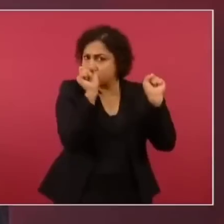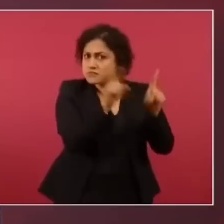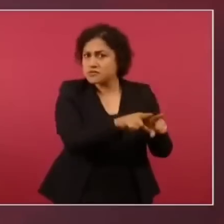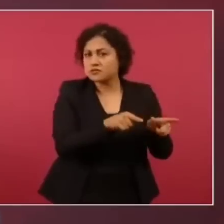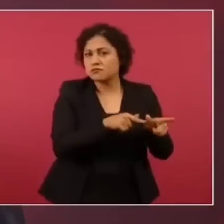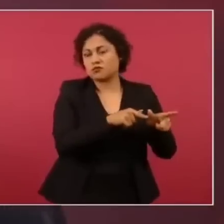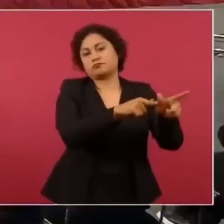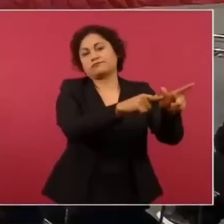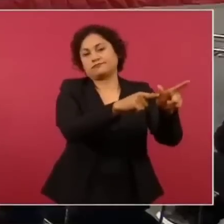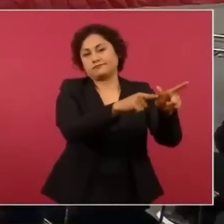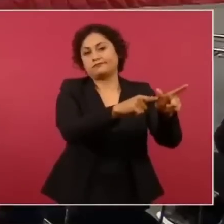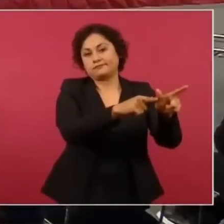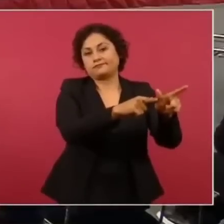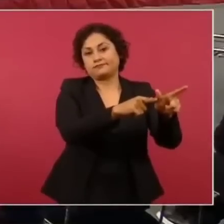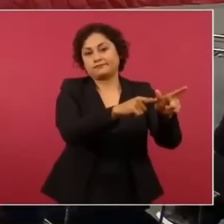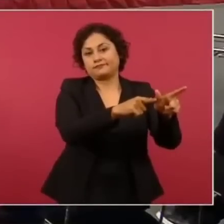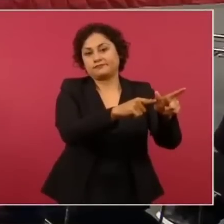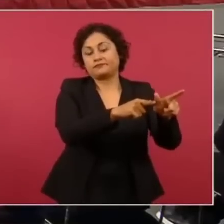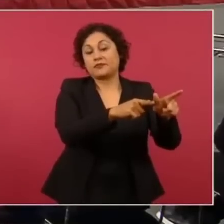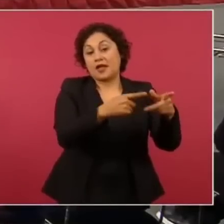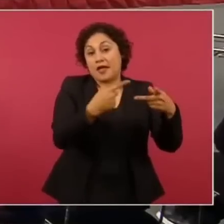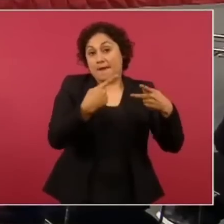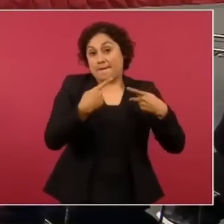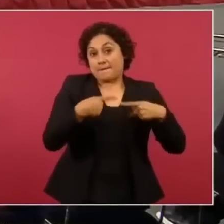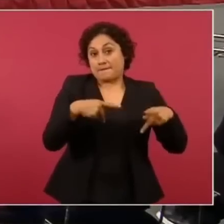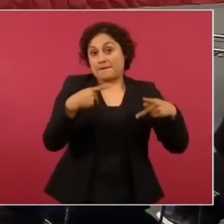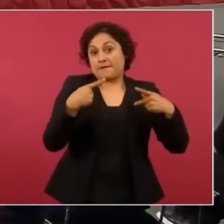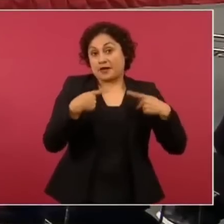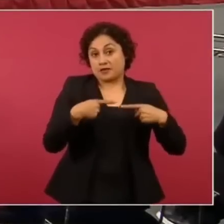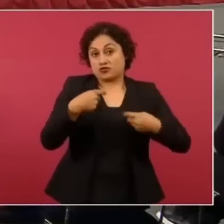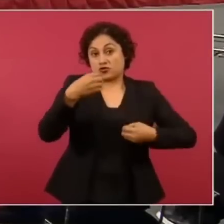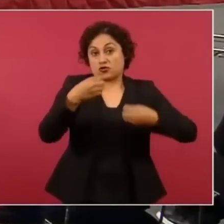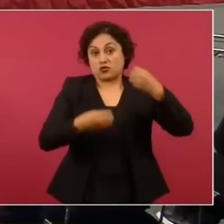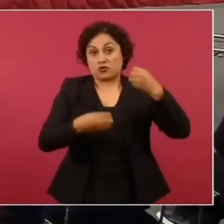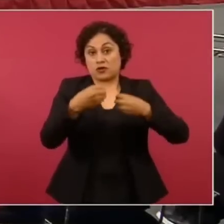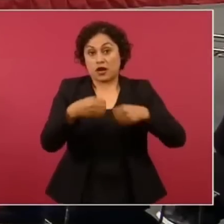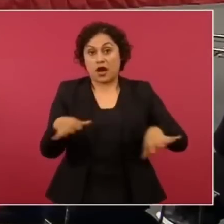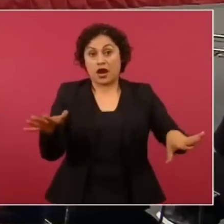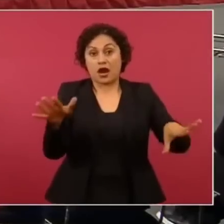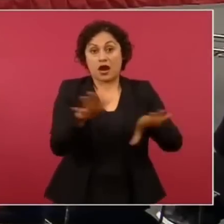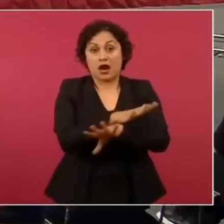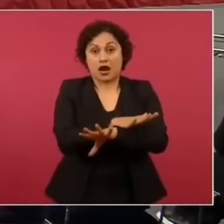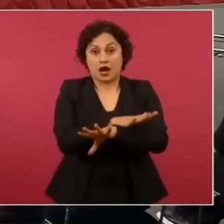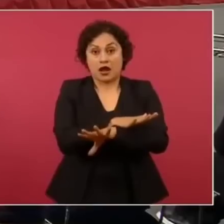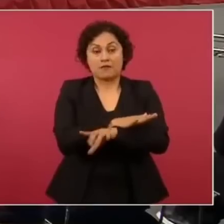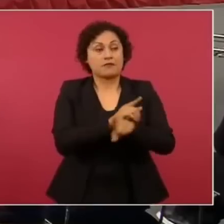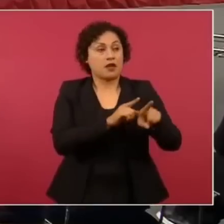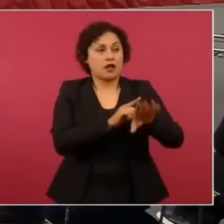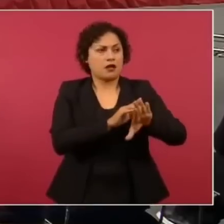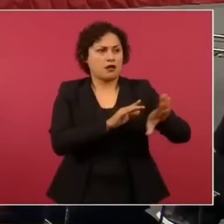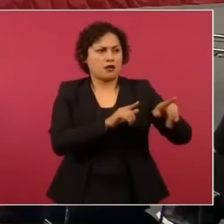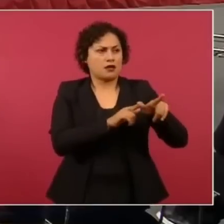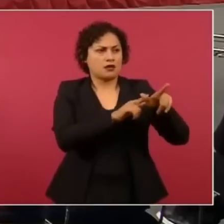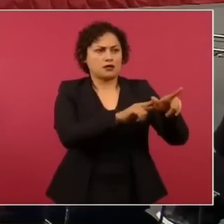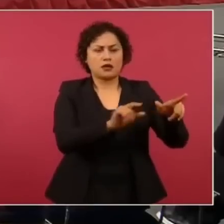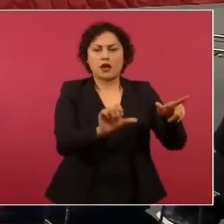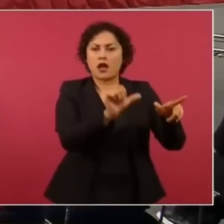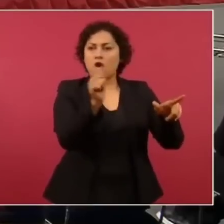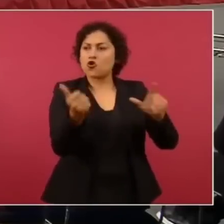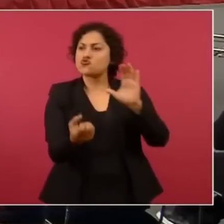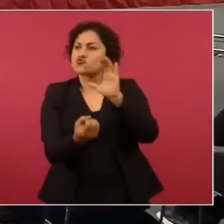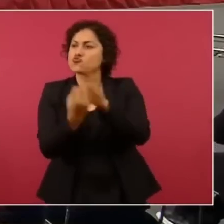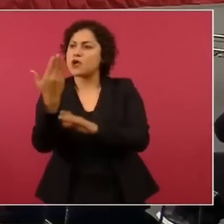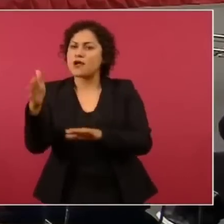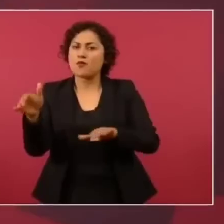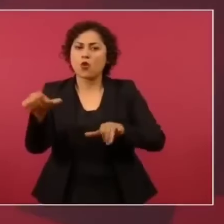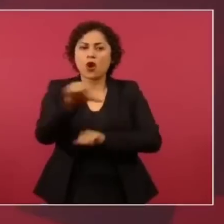Los que ingresaron después, pues ya tenían que tener el sueldo de acuerdo con el 127 constitucional.